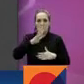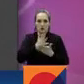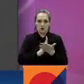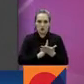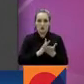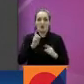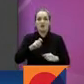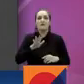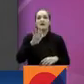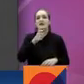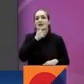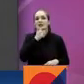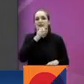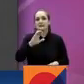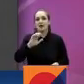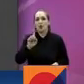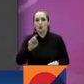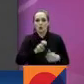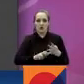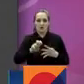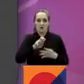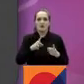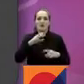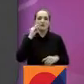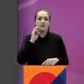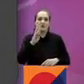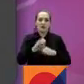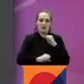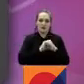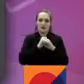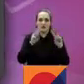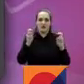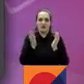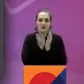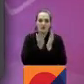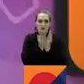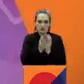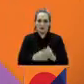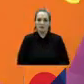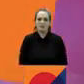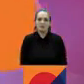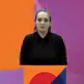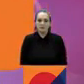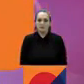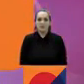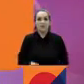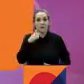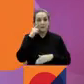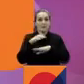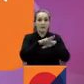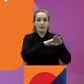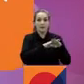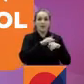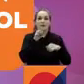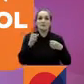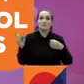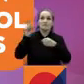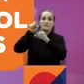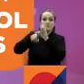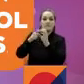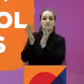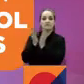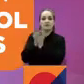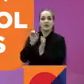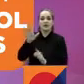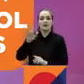nivel C1 y contar con mínimo 3 años de experiencia profesional en el área de estudio. Atentos, porque el MBA tendrá una duración de